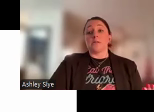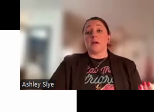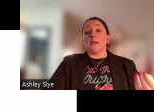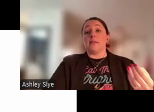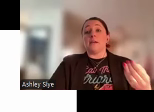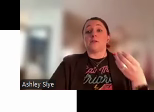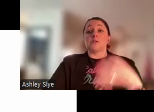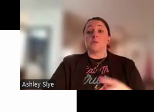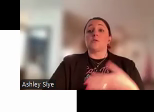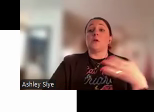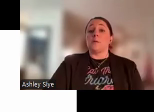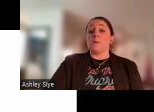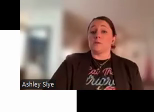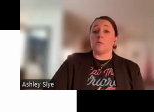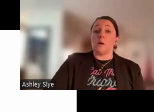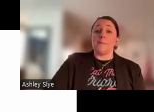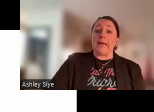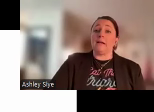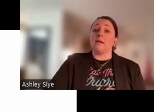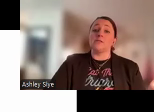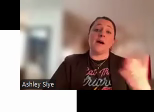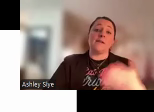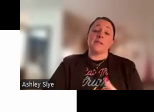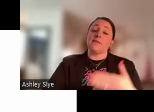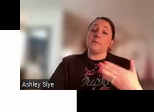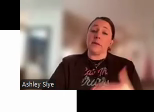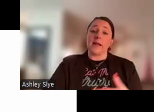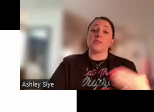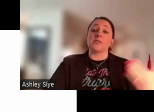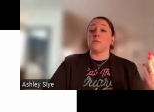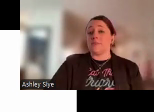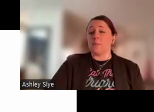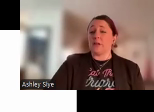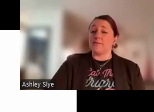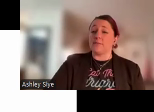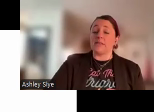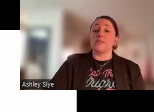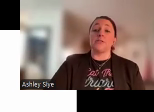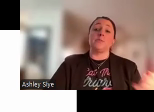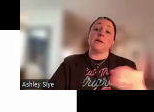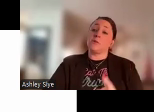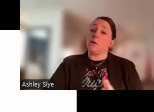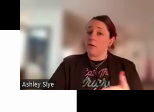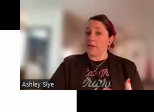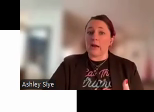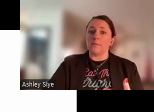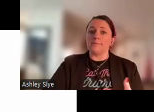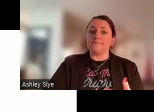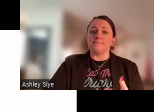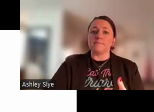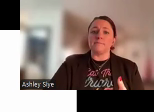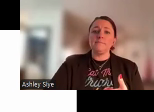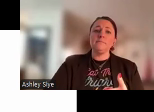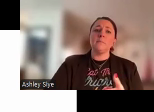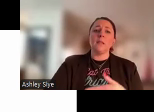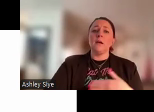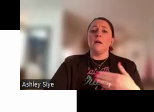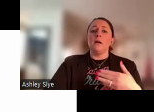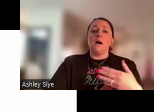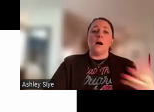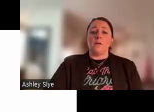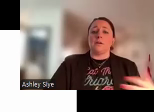de apoyo. Este plan de seguridad necesita eh, tomar en cuenta sus necesidades